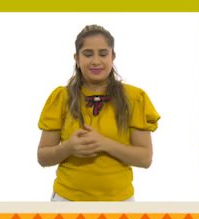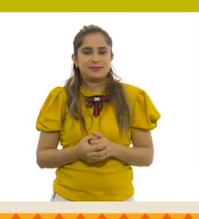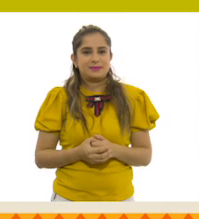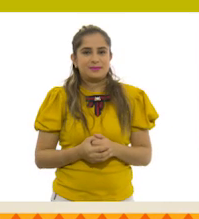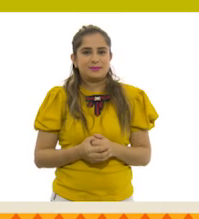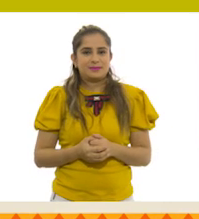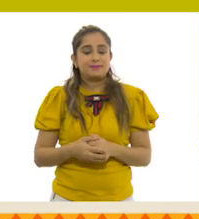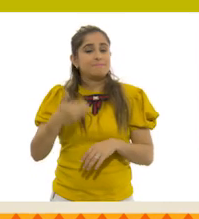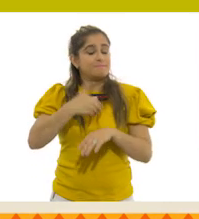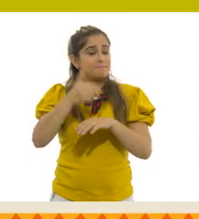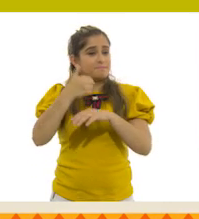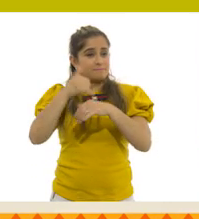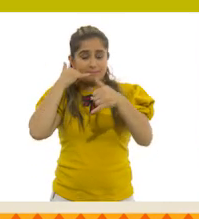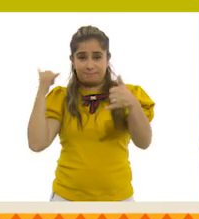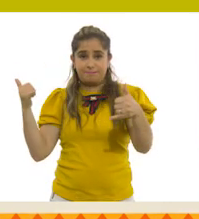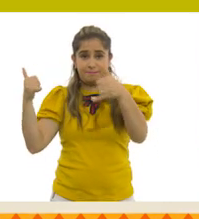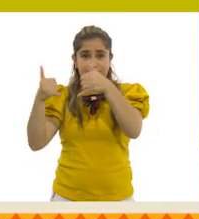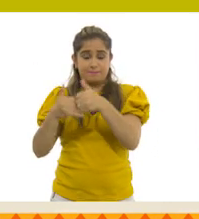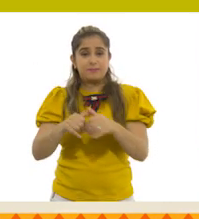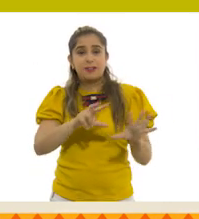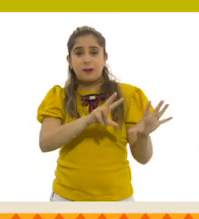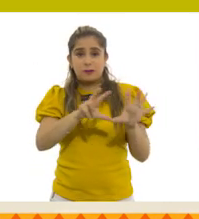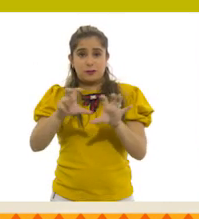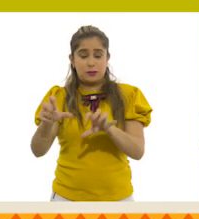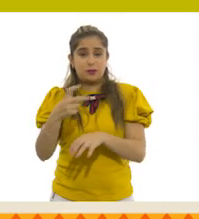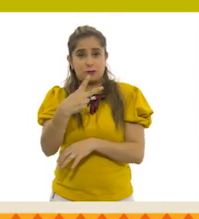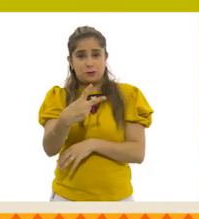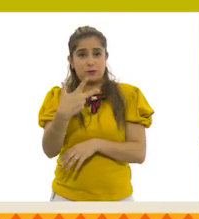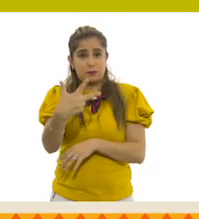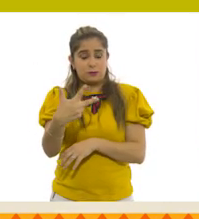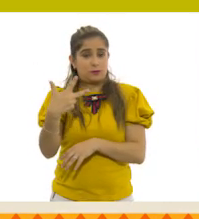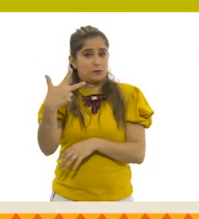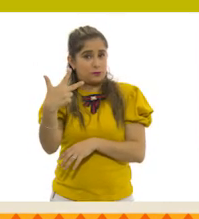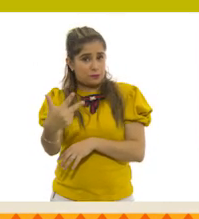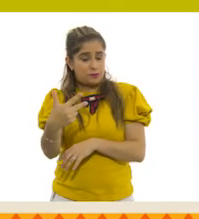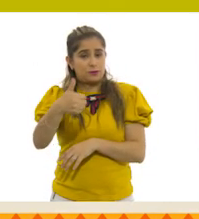@CEPMX. Teléfonos Educatel